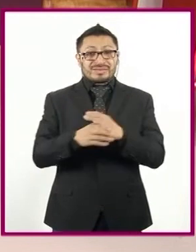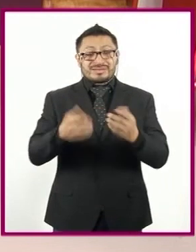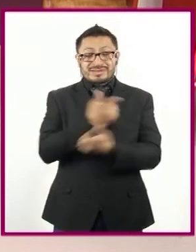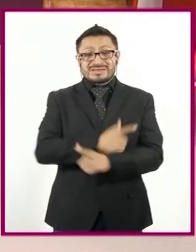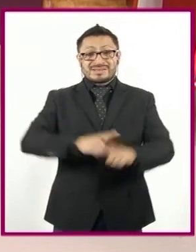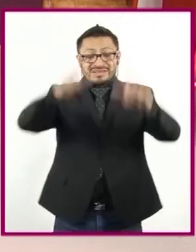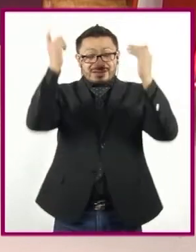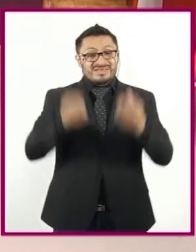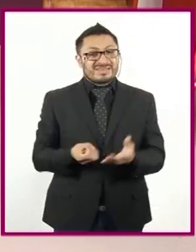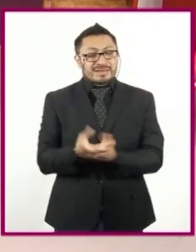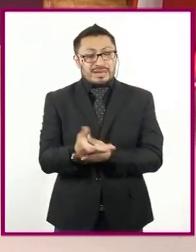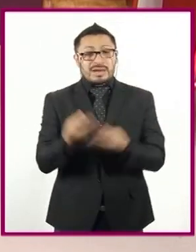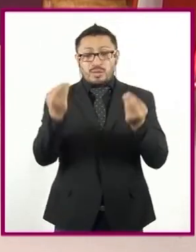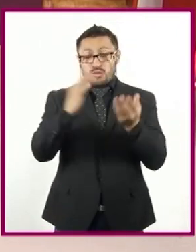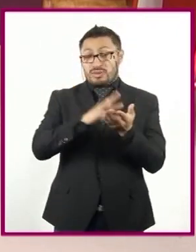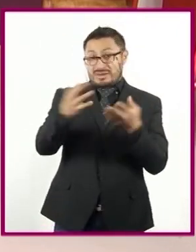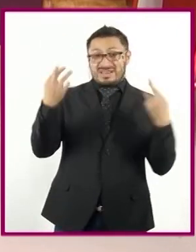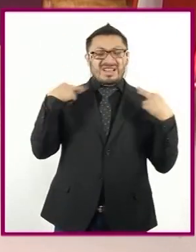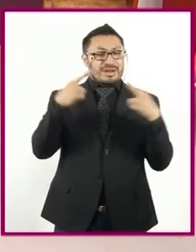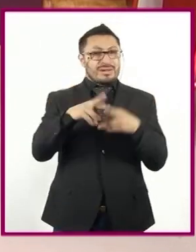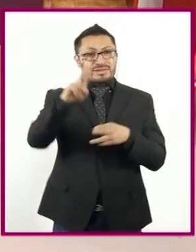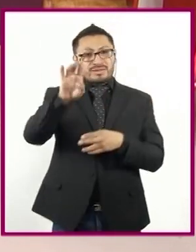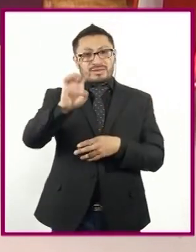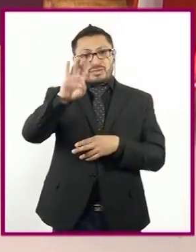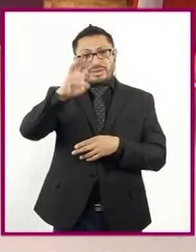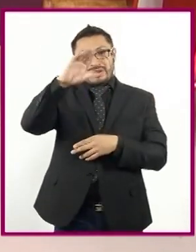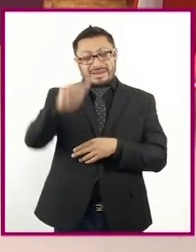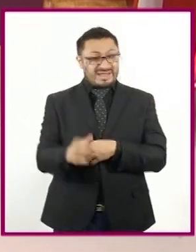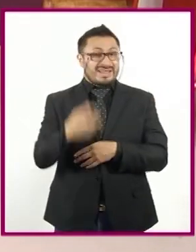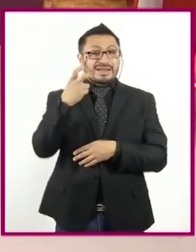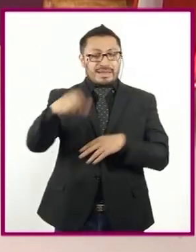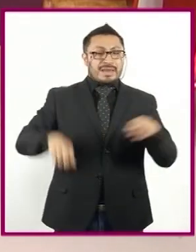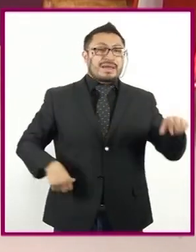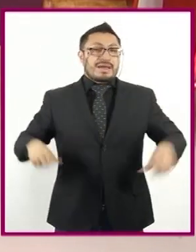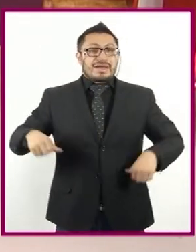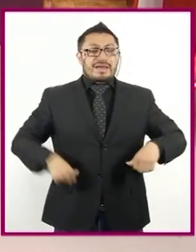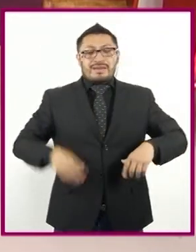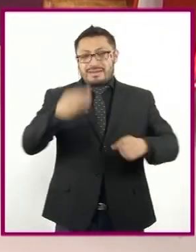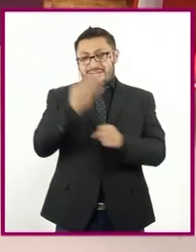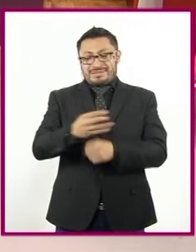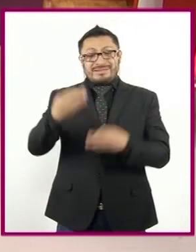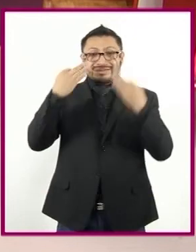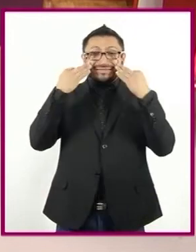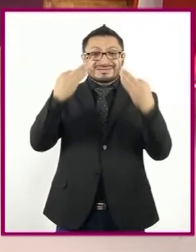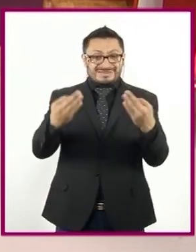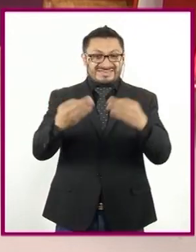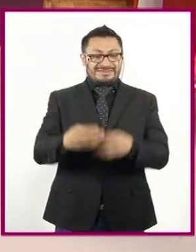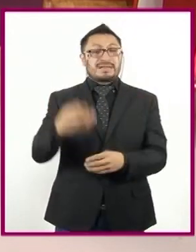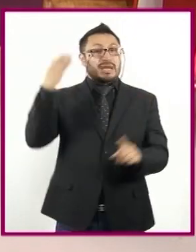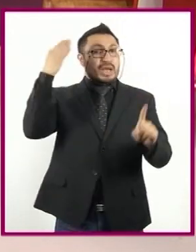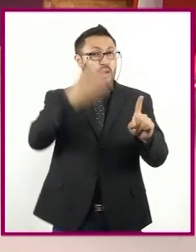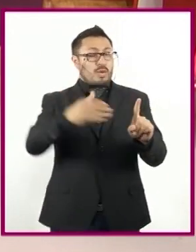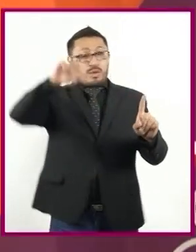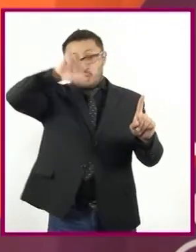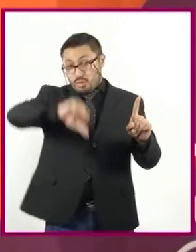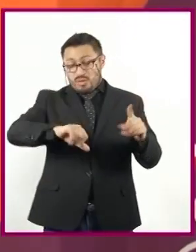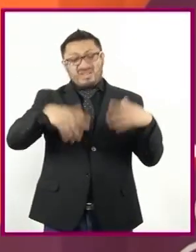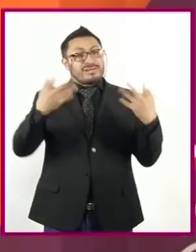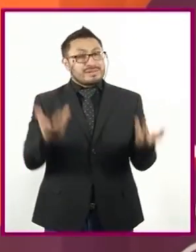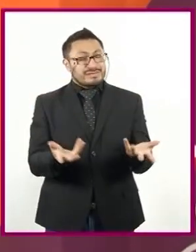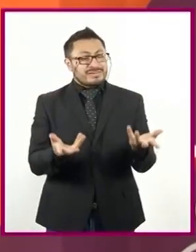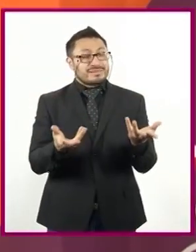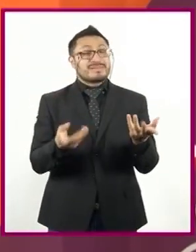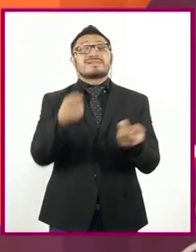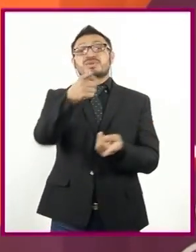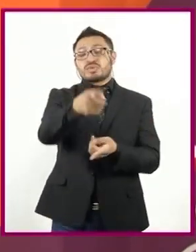Muchas gracias, maestra Rebeca. Pues con base en la actividad que vieron hace un momento, El reto del día de hoy es